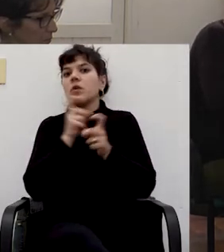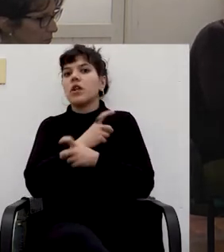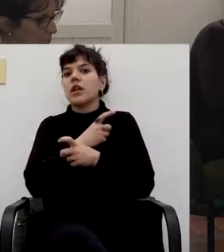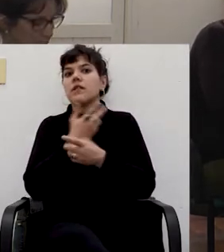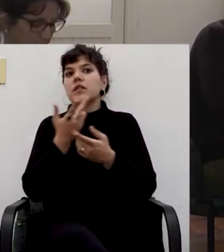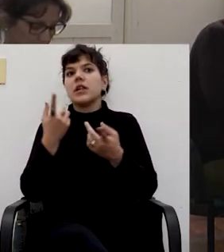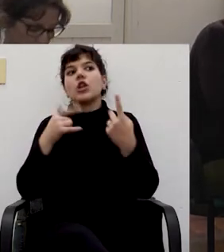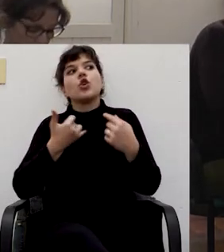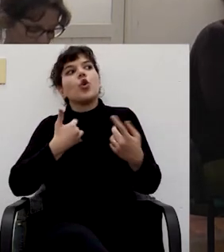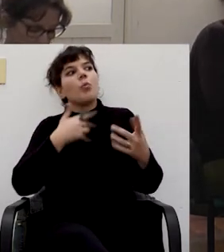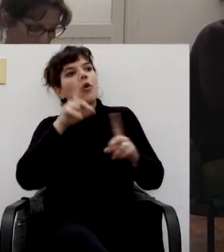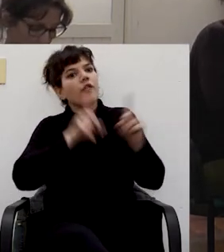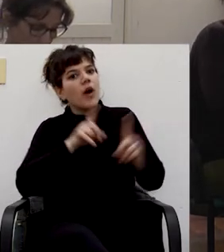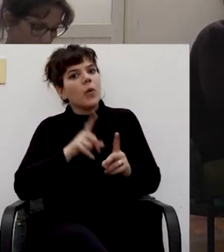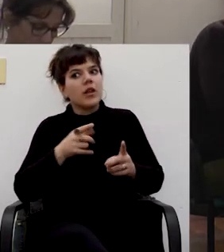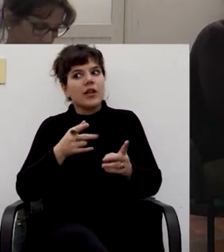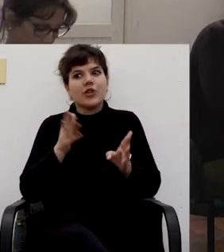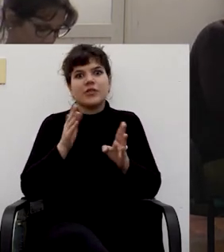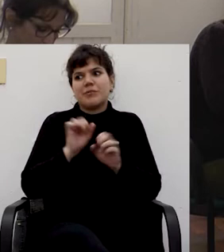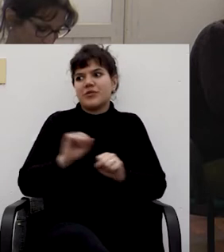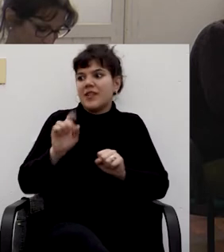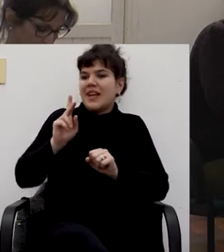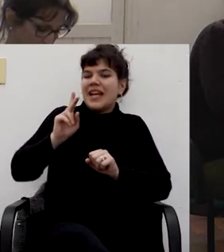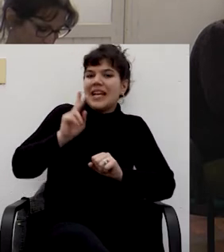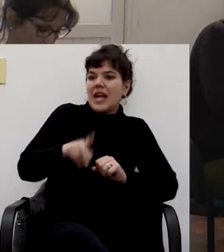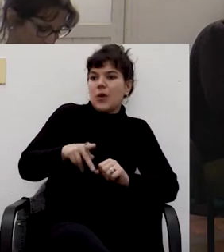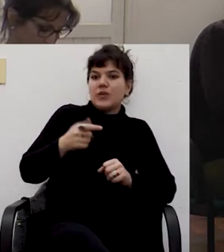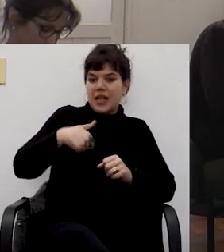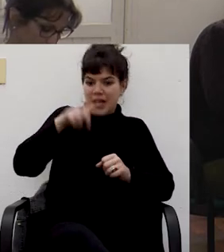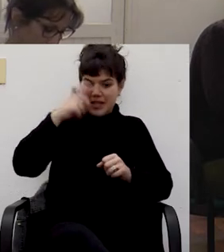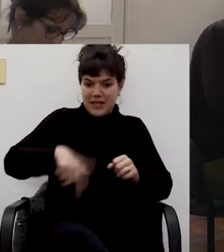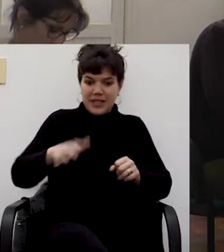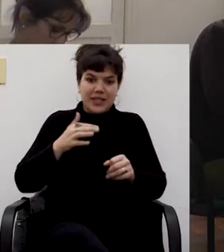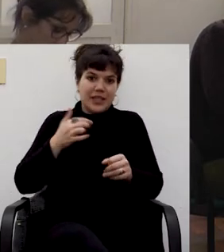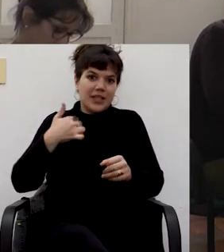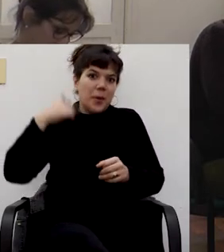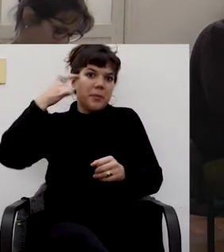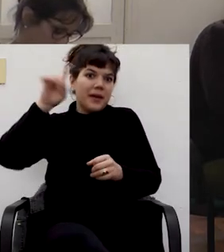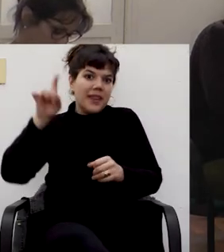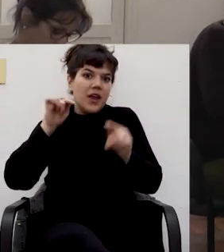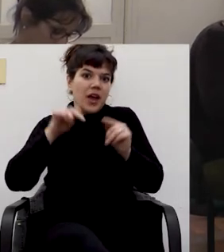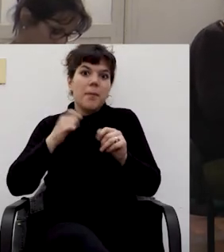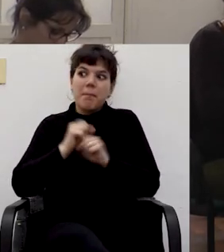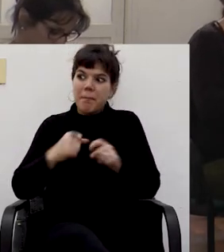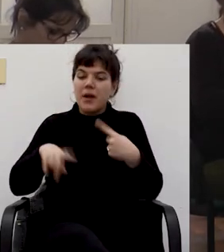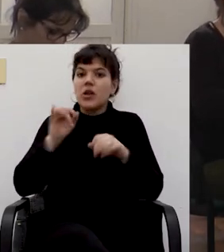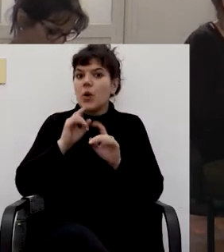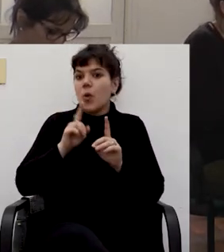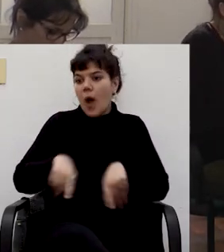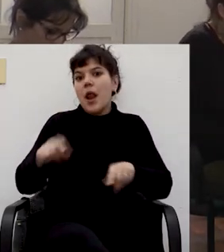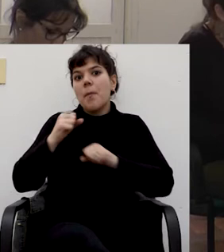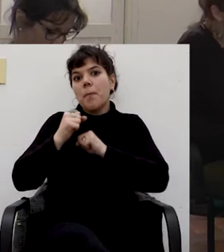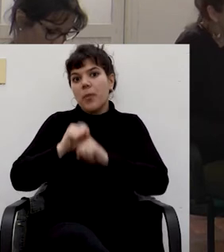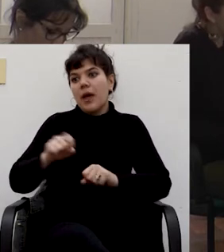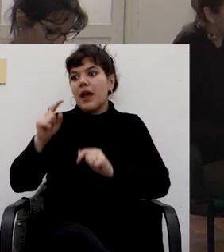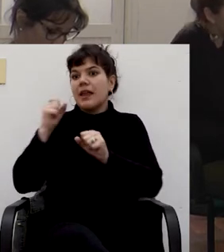¿cómo hace la universidad para no renunciar a sus principios, pero poder trabajar en una institución que